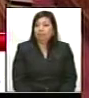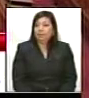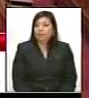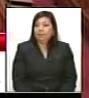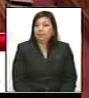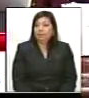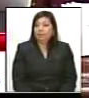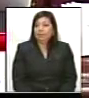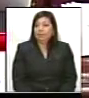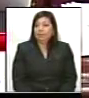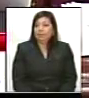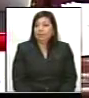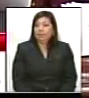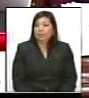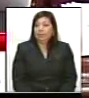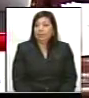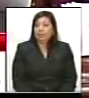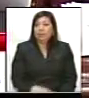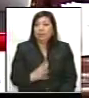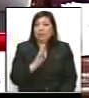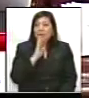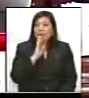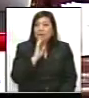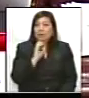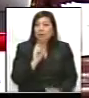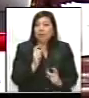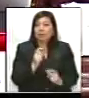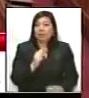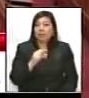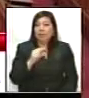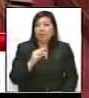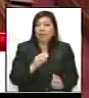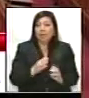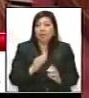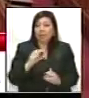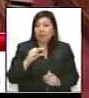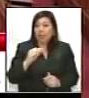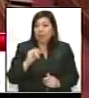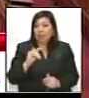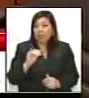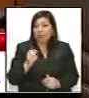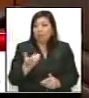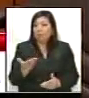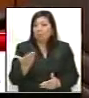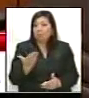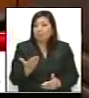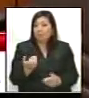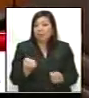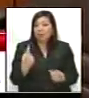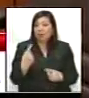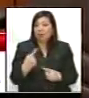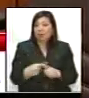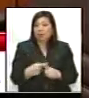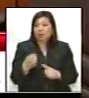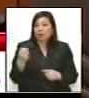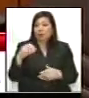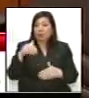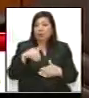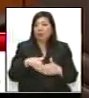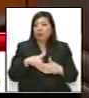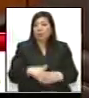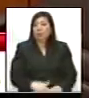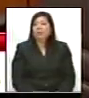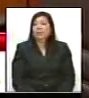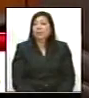congresista guía piantó presidente el solicitó la exoneración de la segunda votación